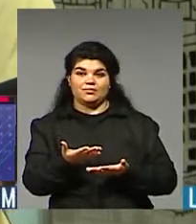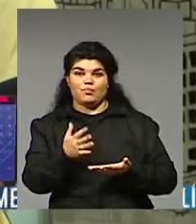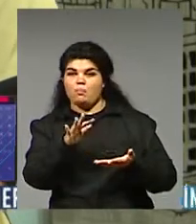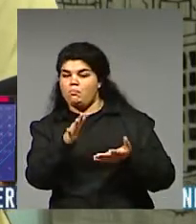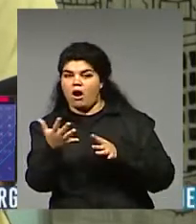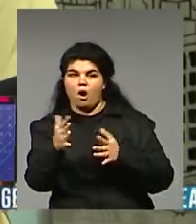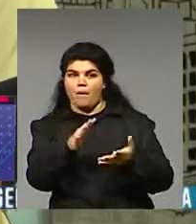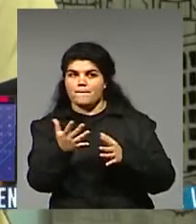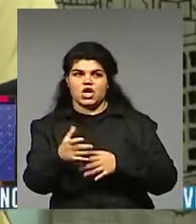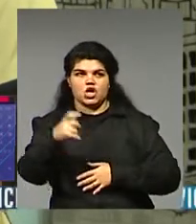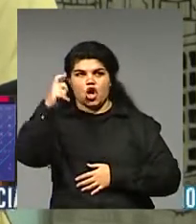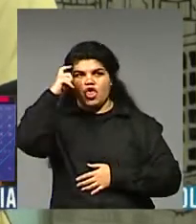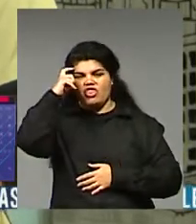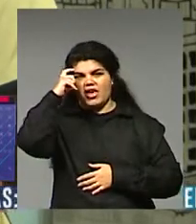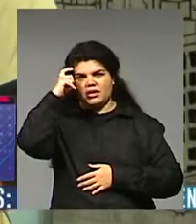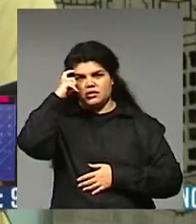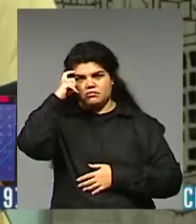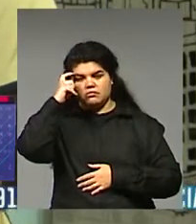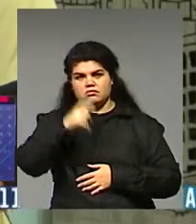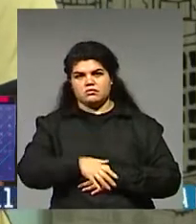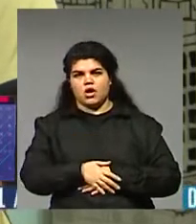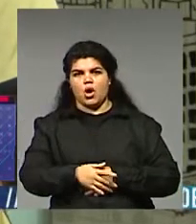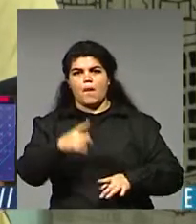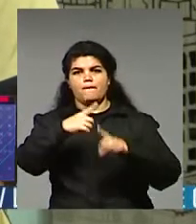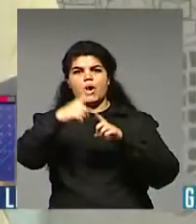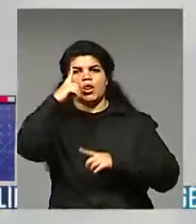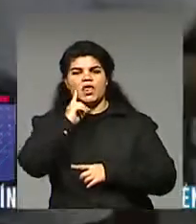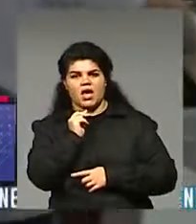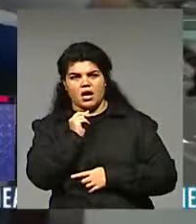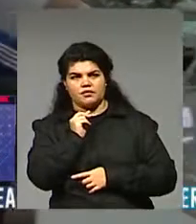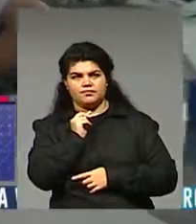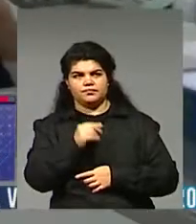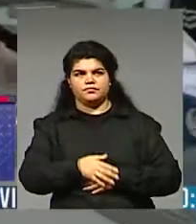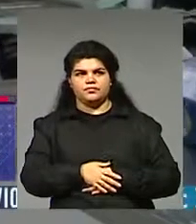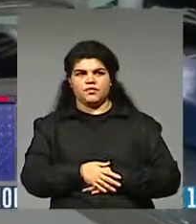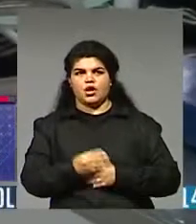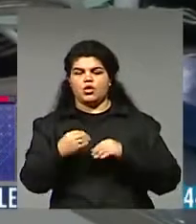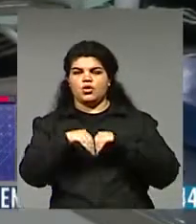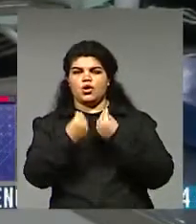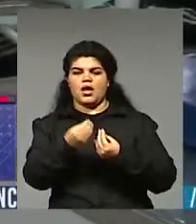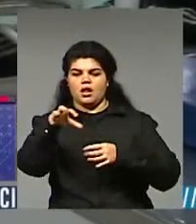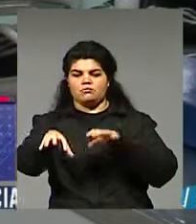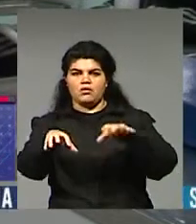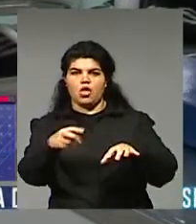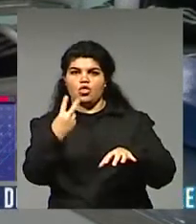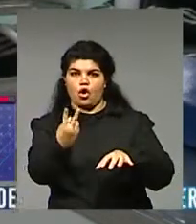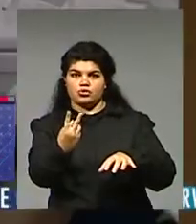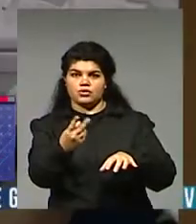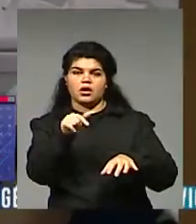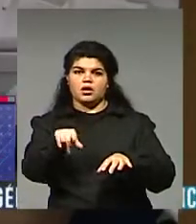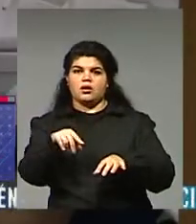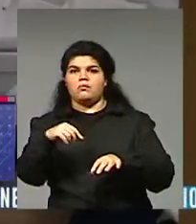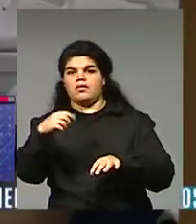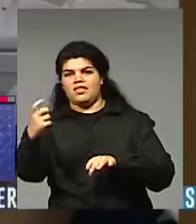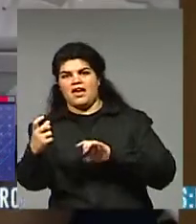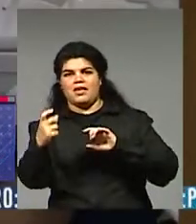aproximadamente 10 pacientes que se atienden por día por consultorio y funcionan dos consultorios por día.